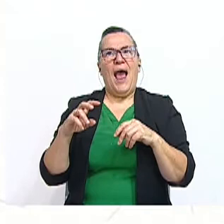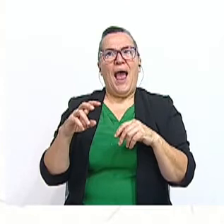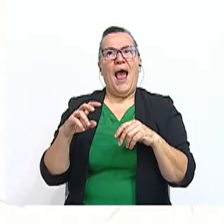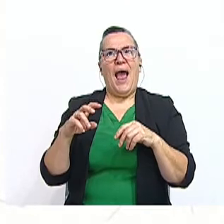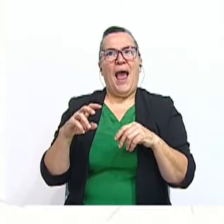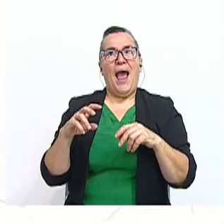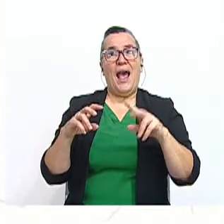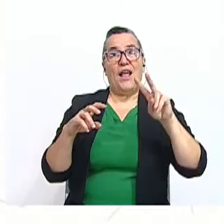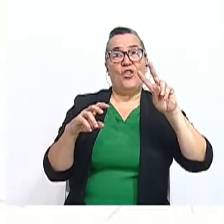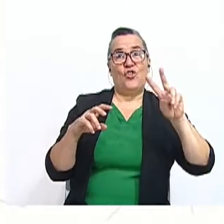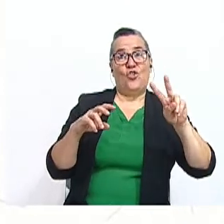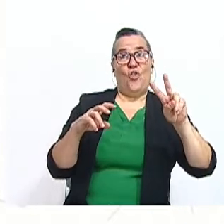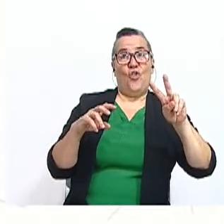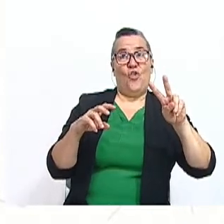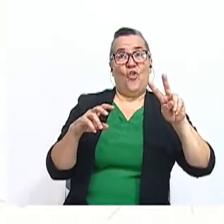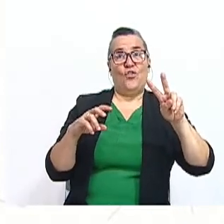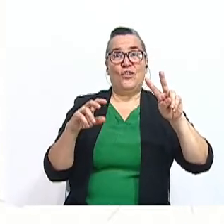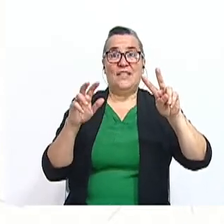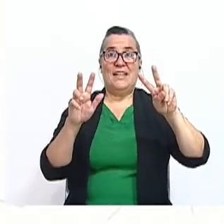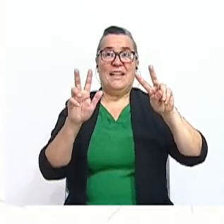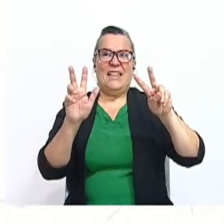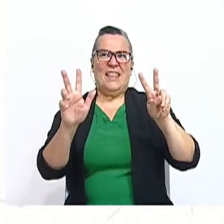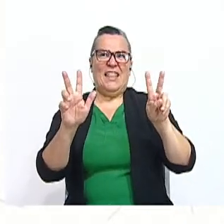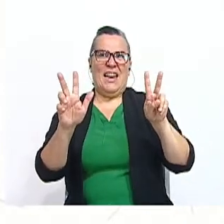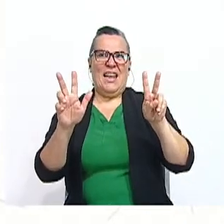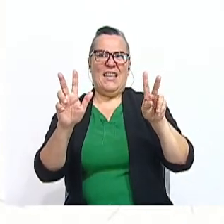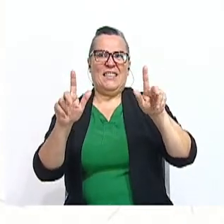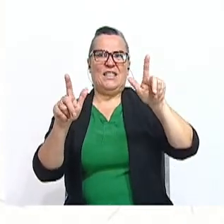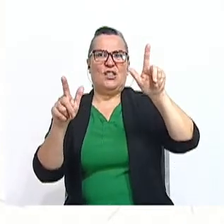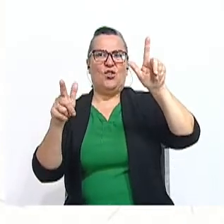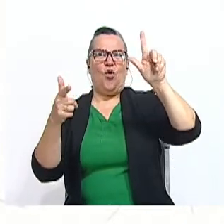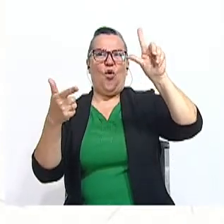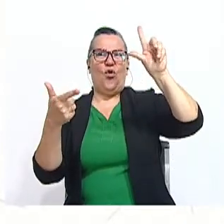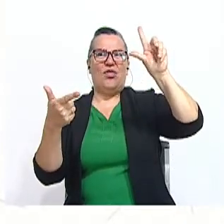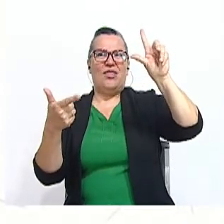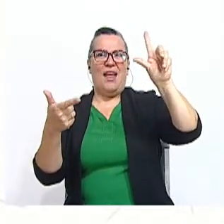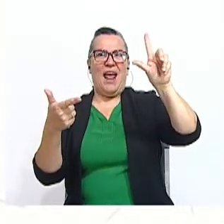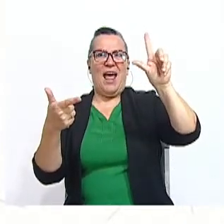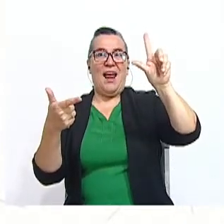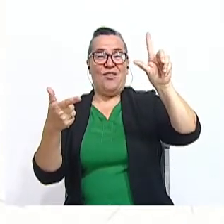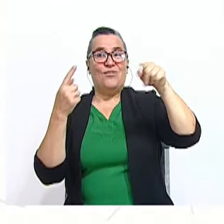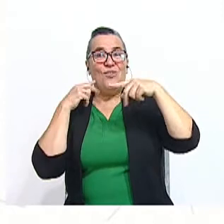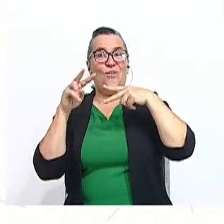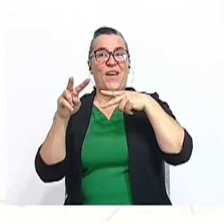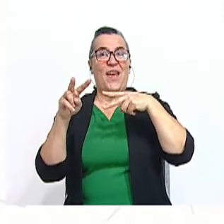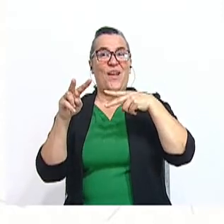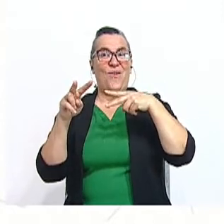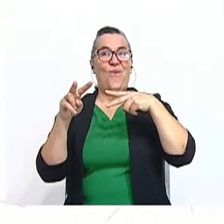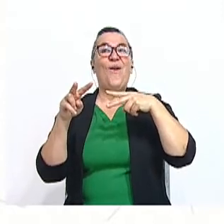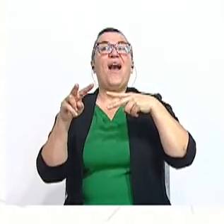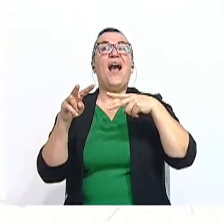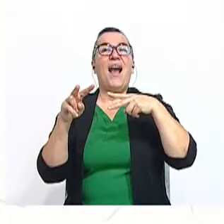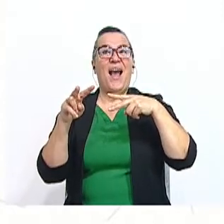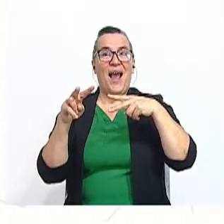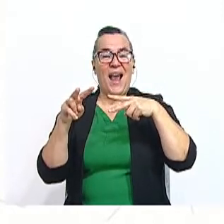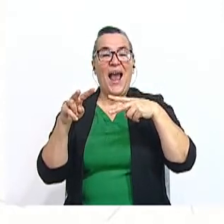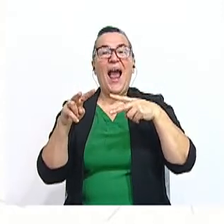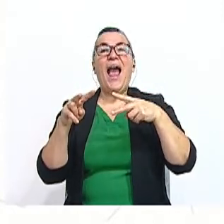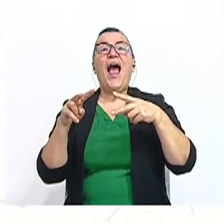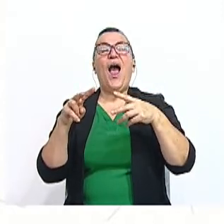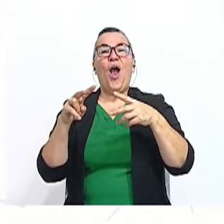rectas paralelas, en lados contrarios. ¡Ah! Ya lo vieron. ¿Cómo son esos ángulos? Son